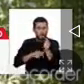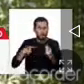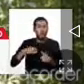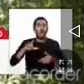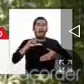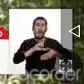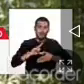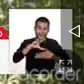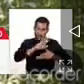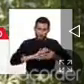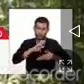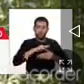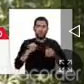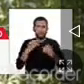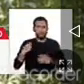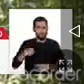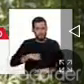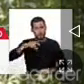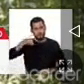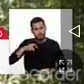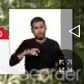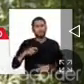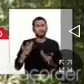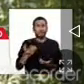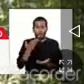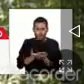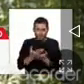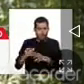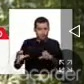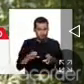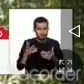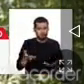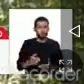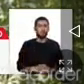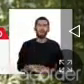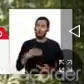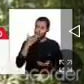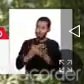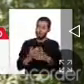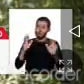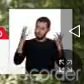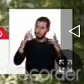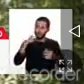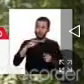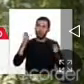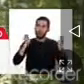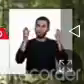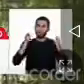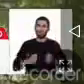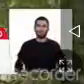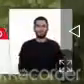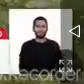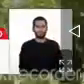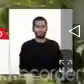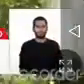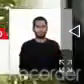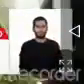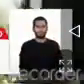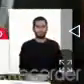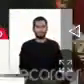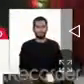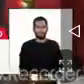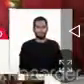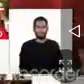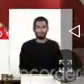América Latina, que tanto necesita de hechos como este. Enhorabuena y felicidades por su aniversario.